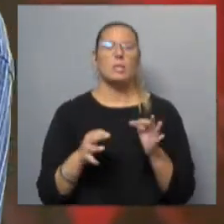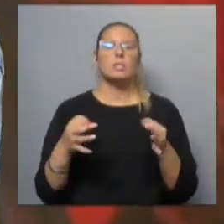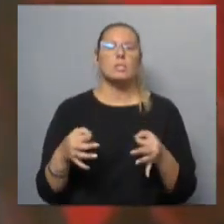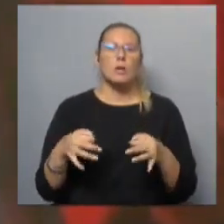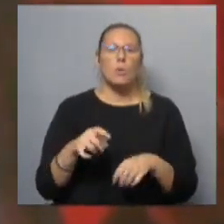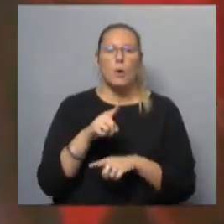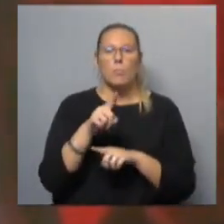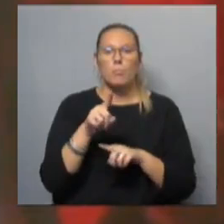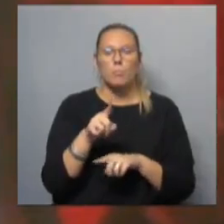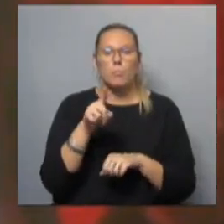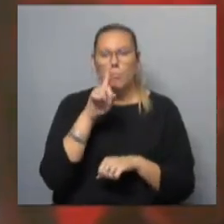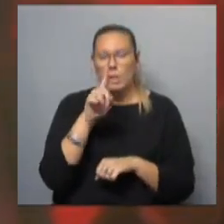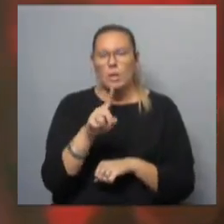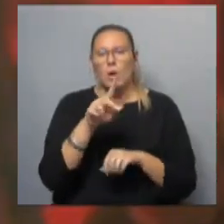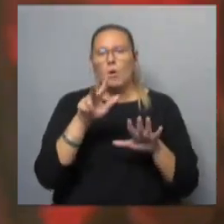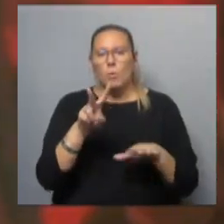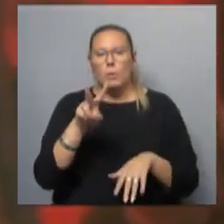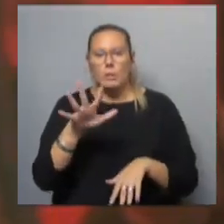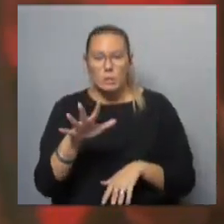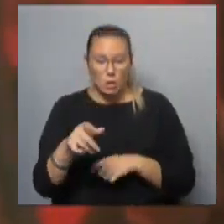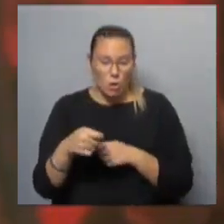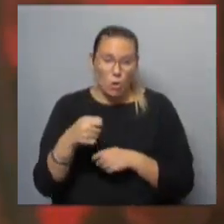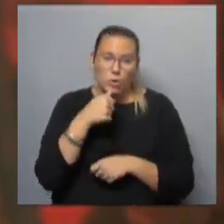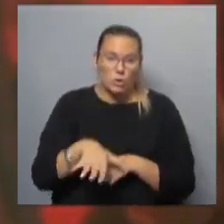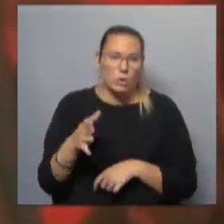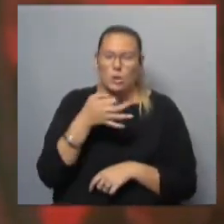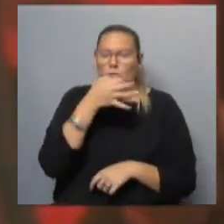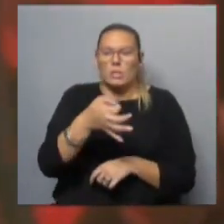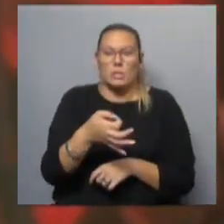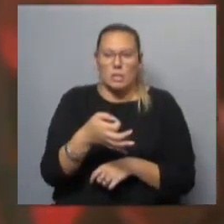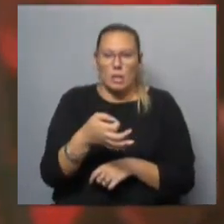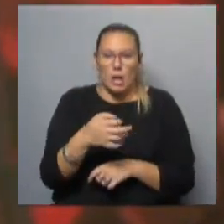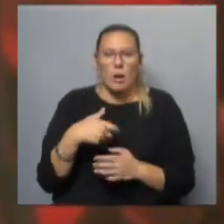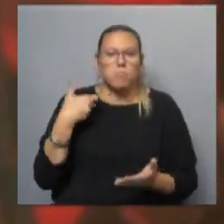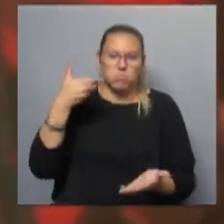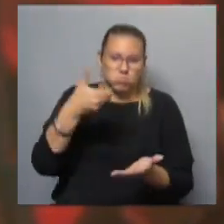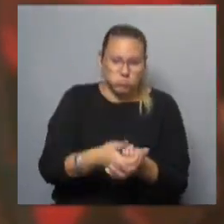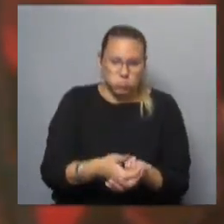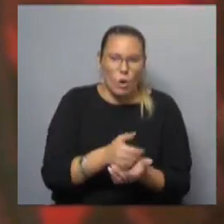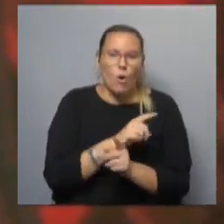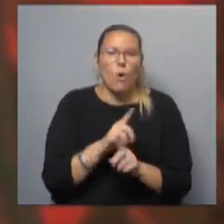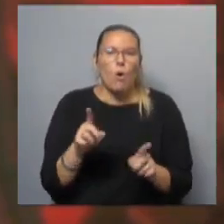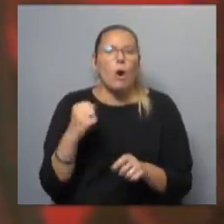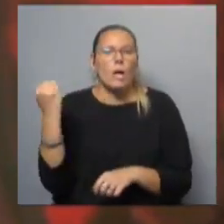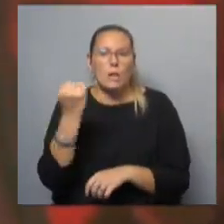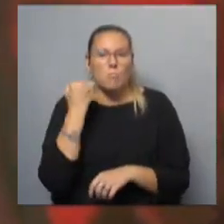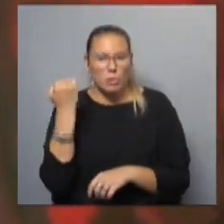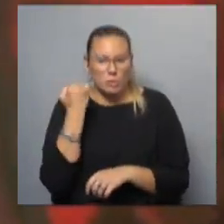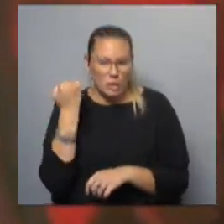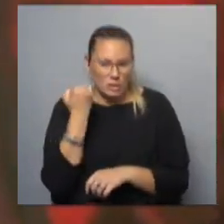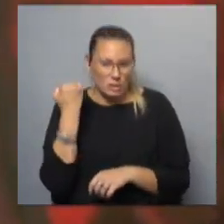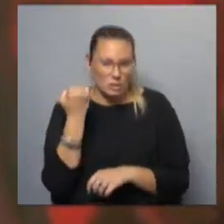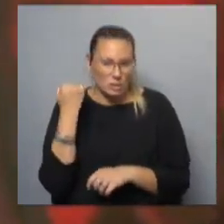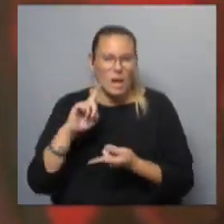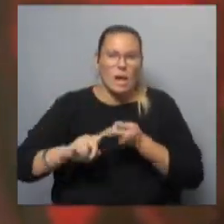alguien en 1825 construía esa historia, no mencionaba tal vez la financiación o no decía la importancia que tenía